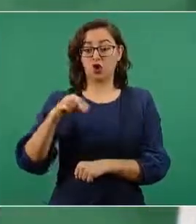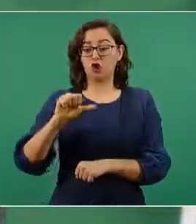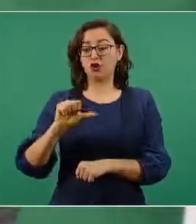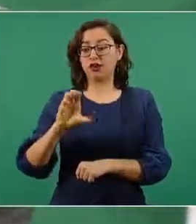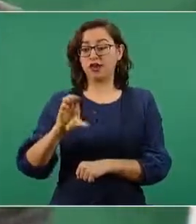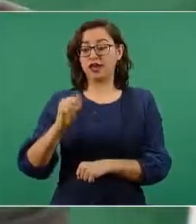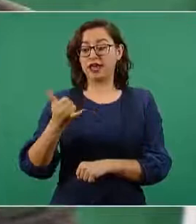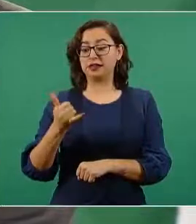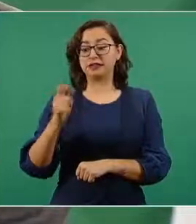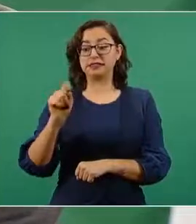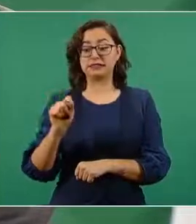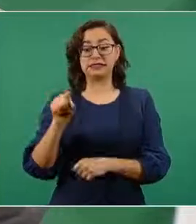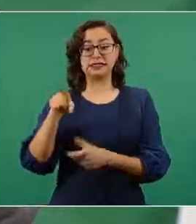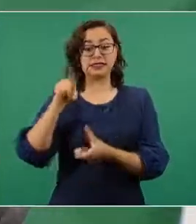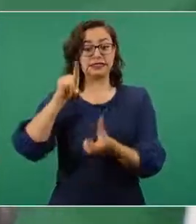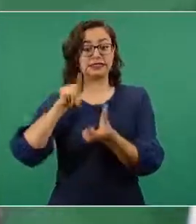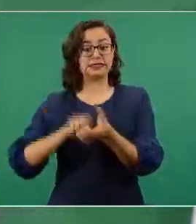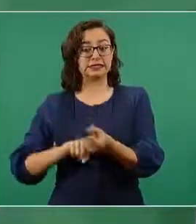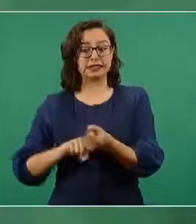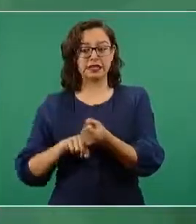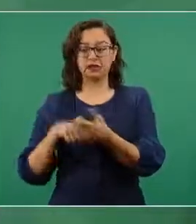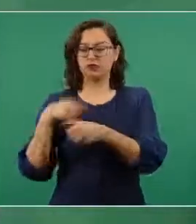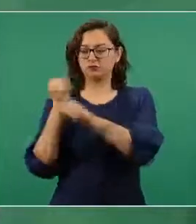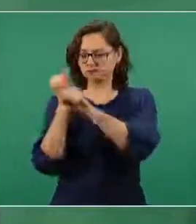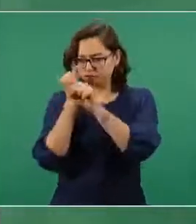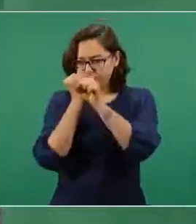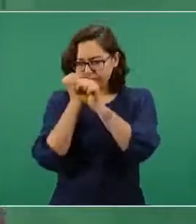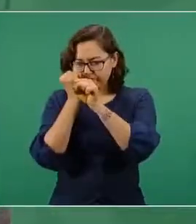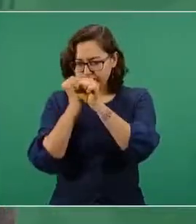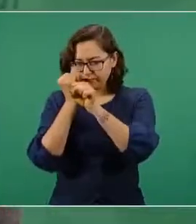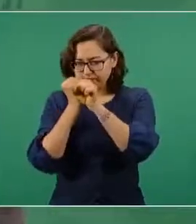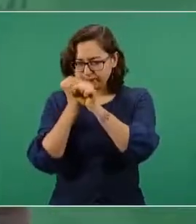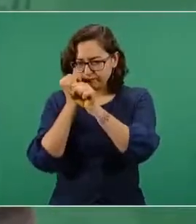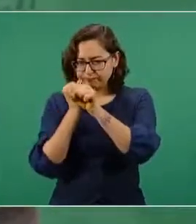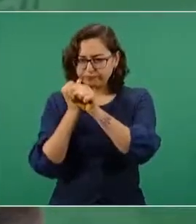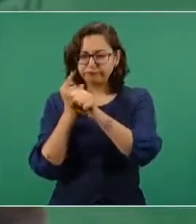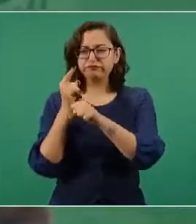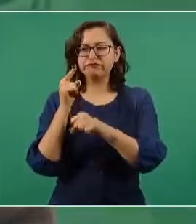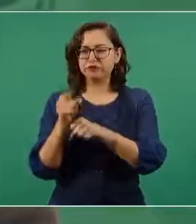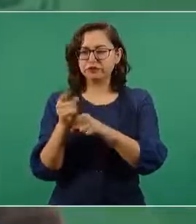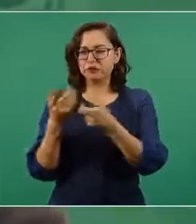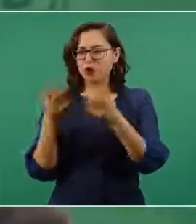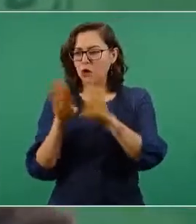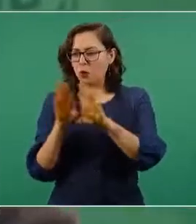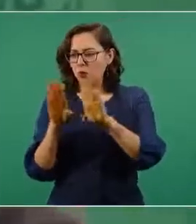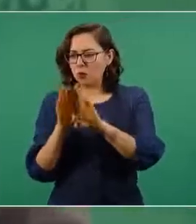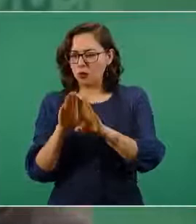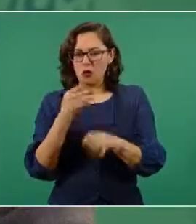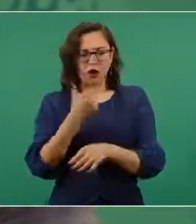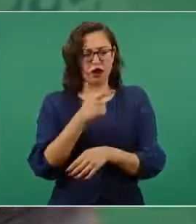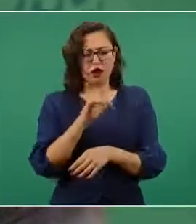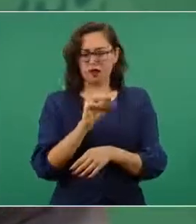para buscar sustituirlo por un herbicida